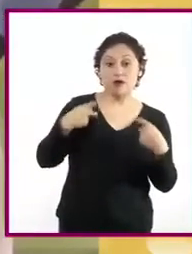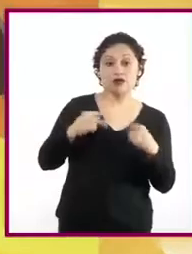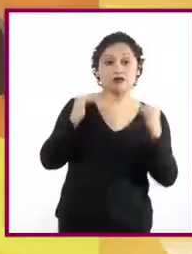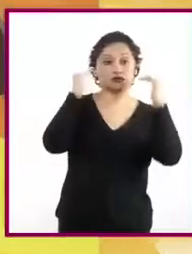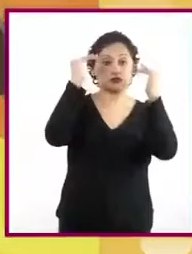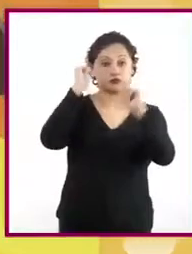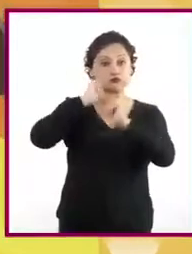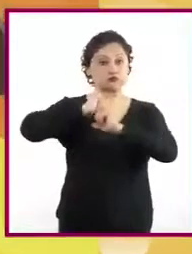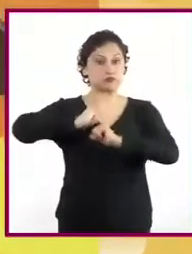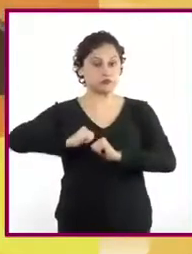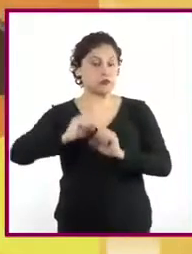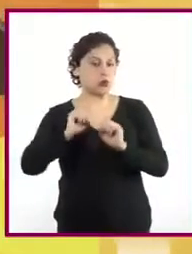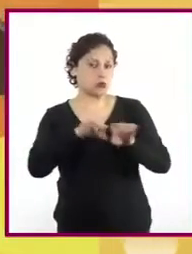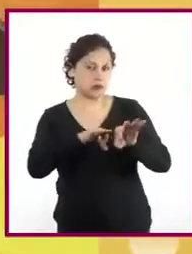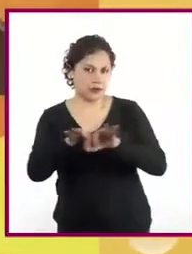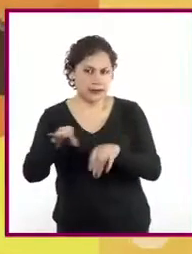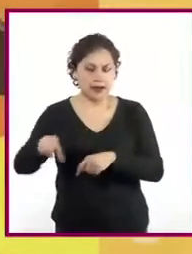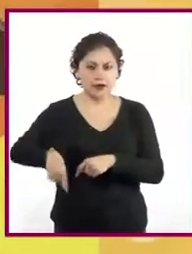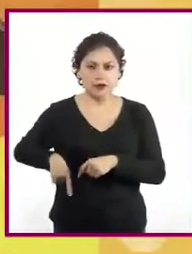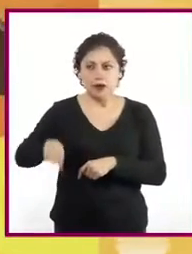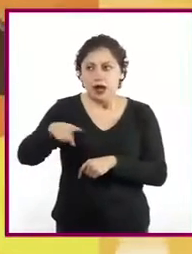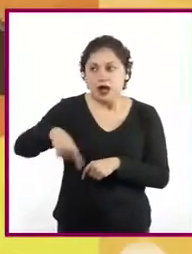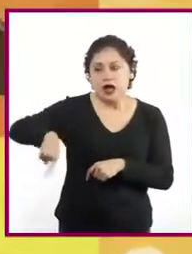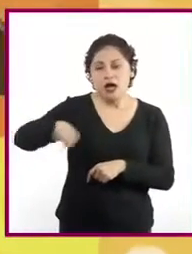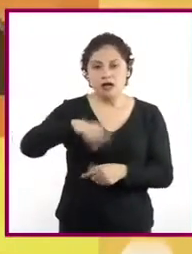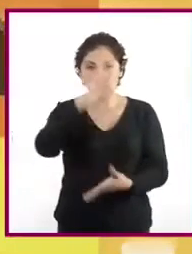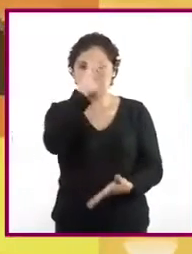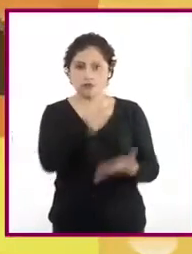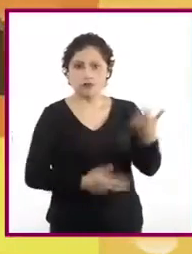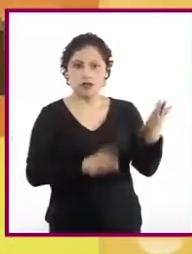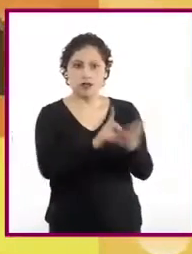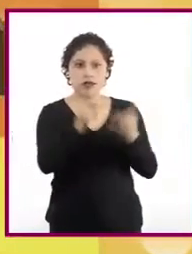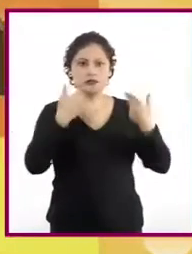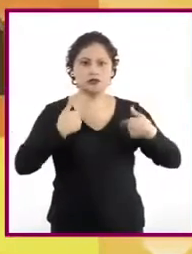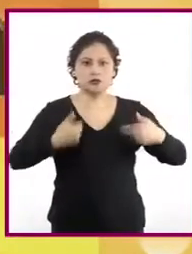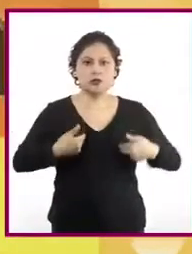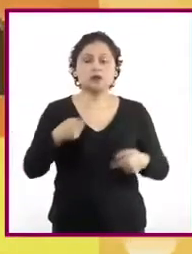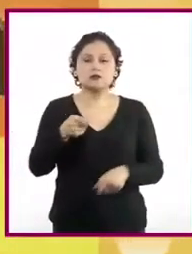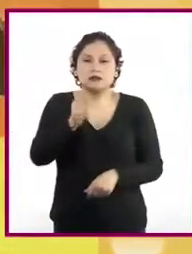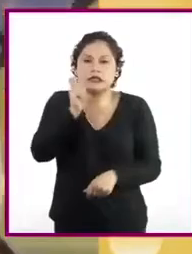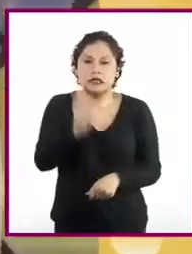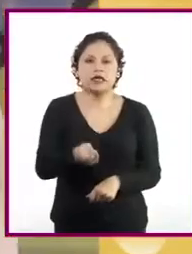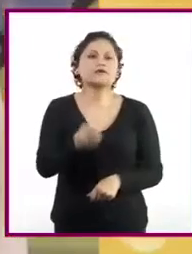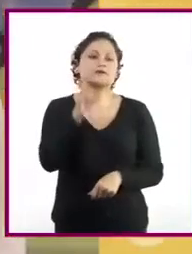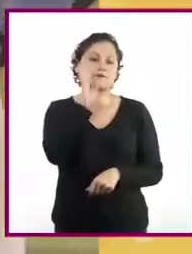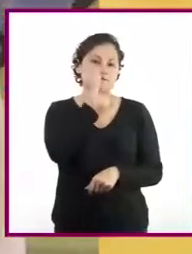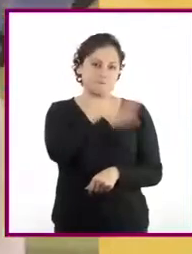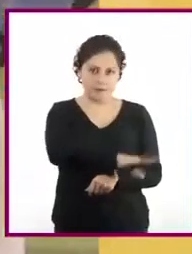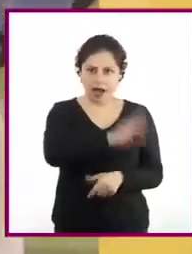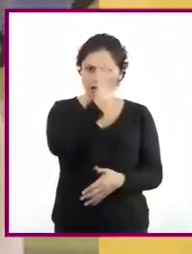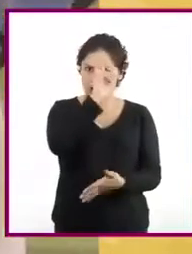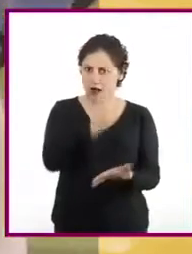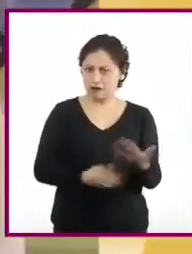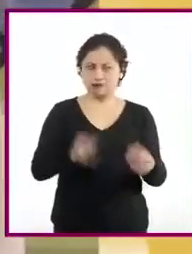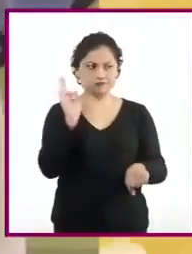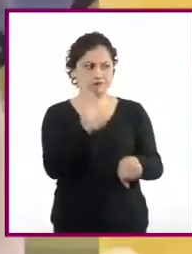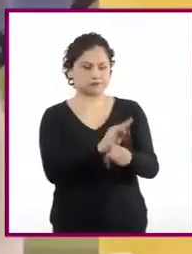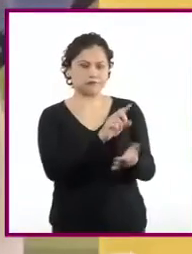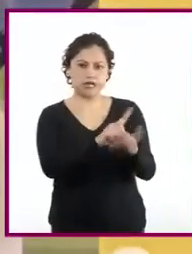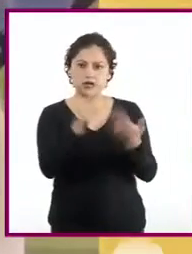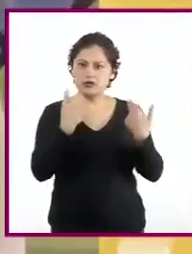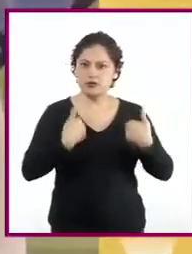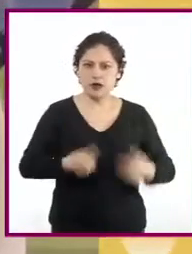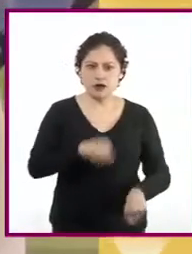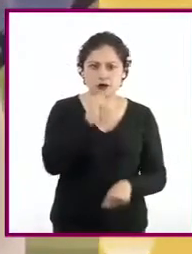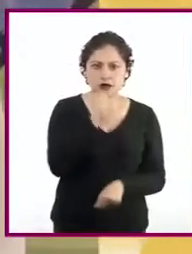o protegen esos derechos humanos, entonces significa que están cometiendo una violación o que no los están protegiendo. Por eso se